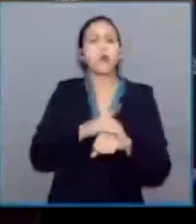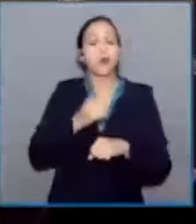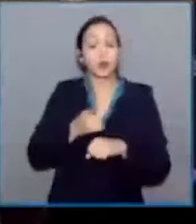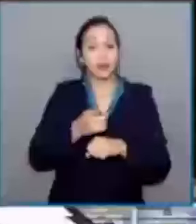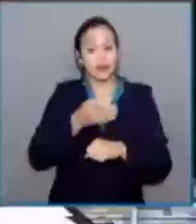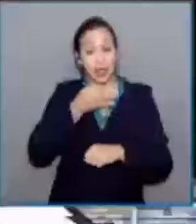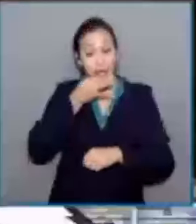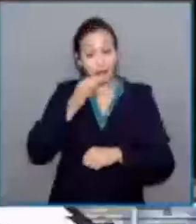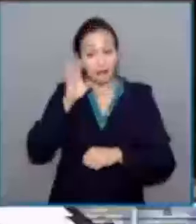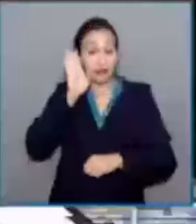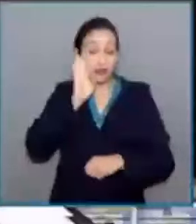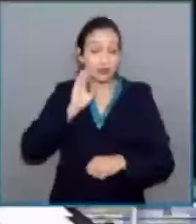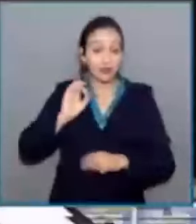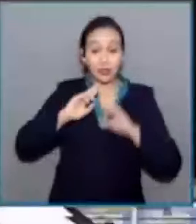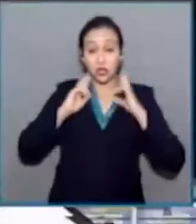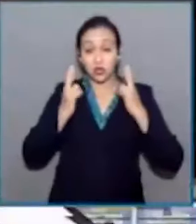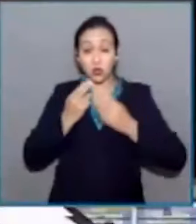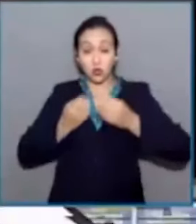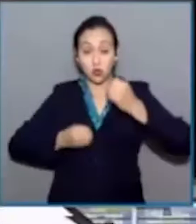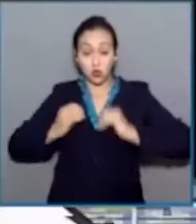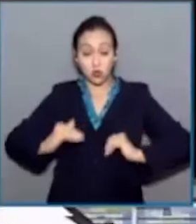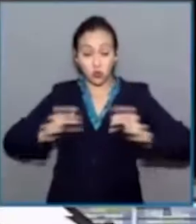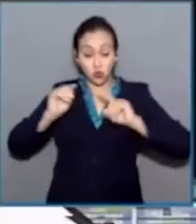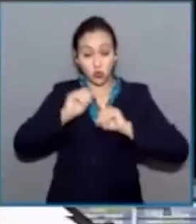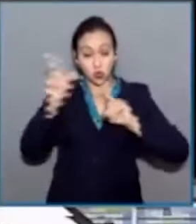se convertiría en legislador